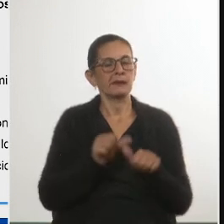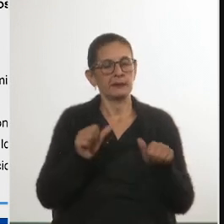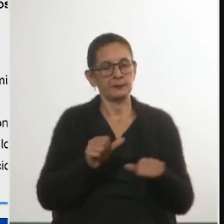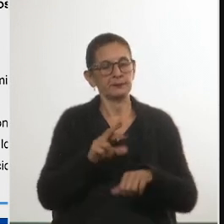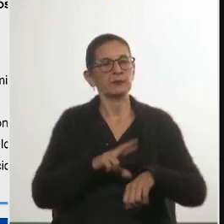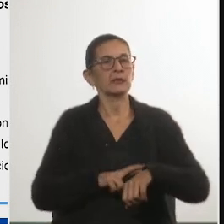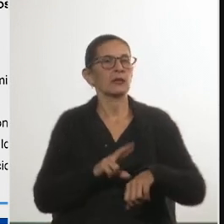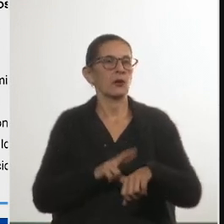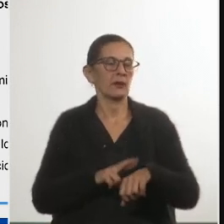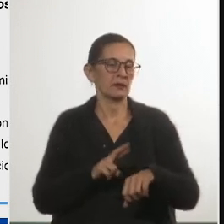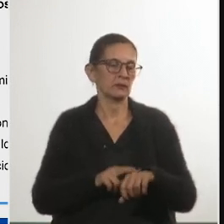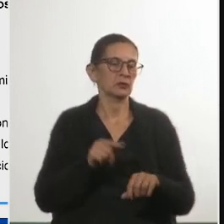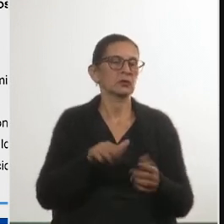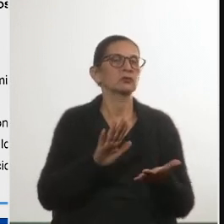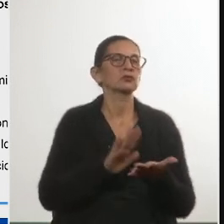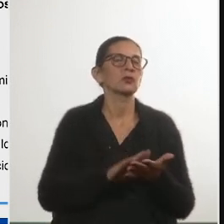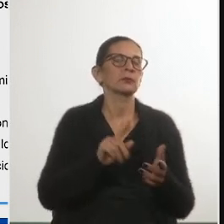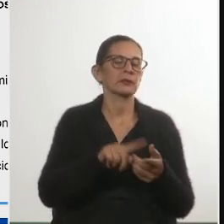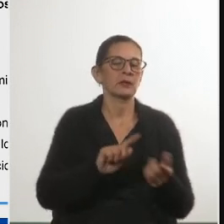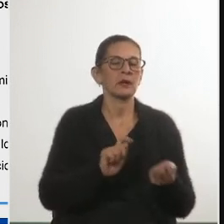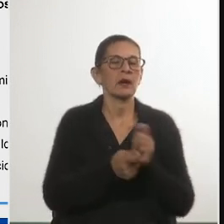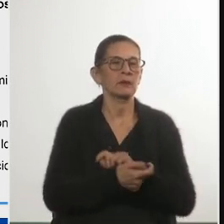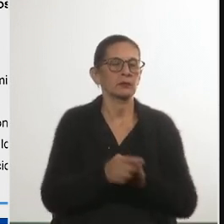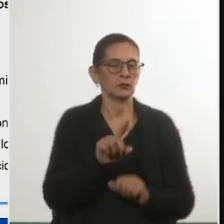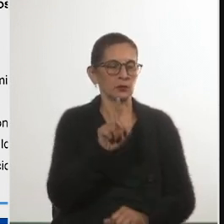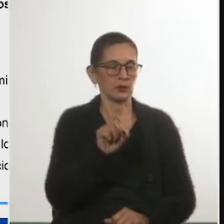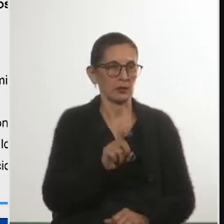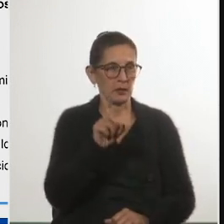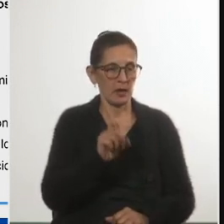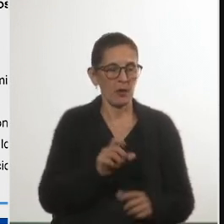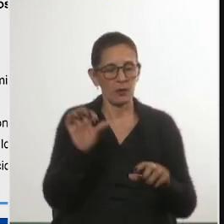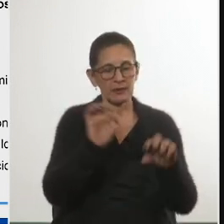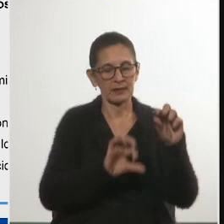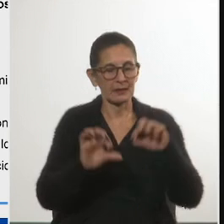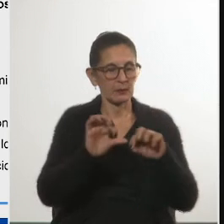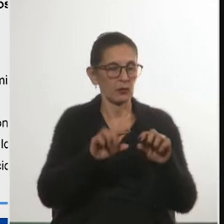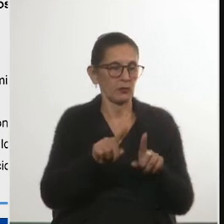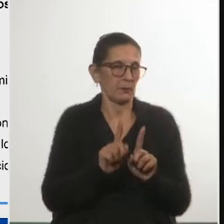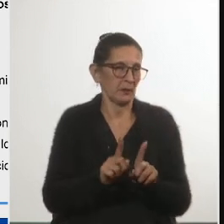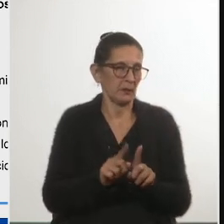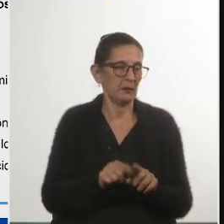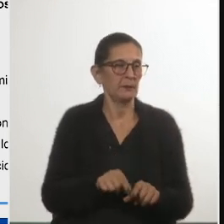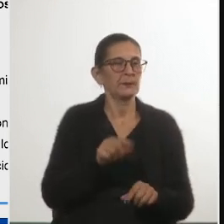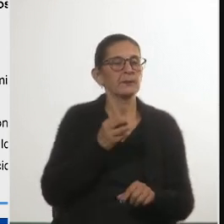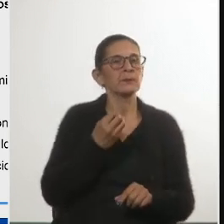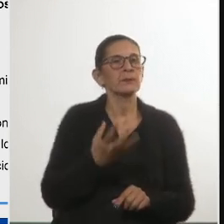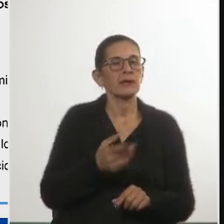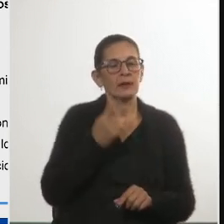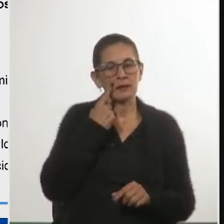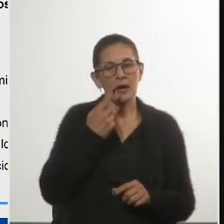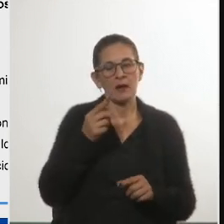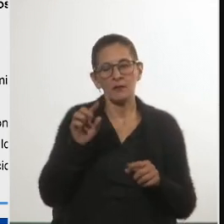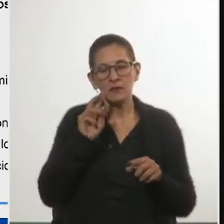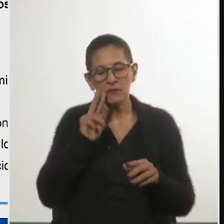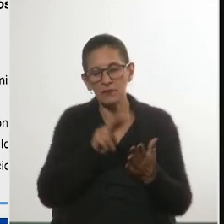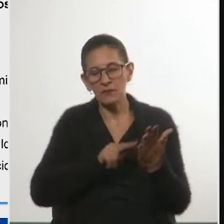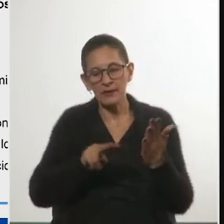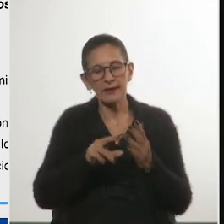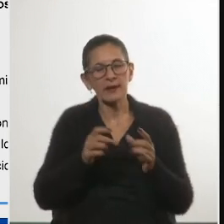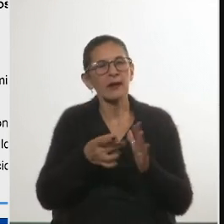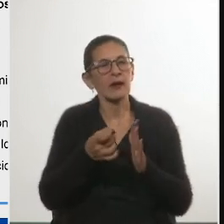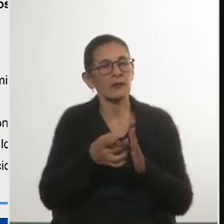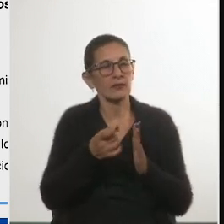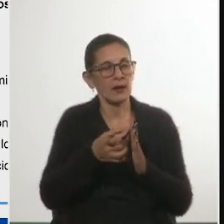realizándose recomendaciones ante los cambios del agua, los parámetros físico-químicos de la misma, a los efectos de monitorizar la